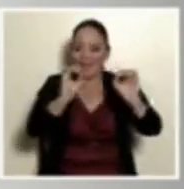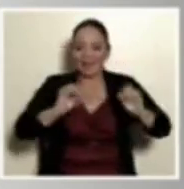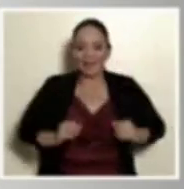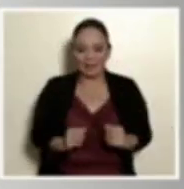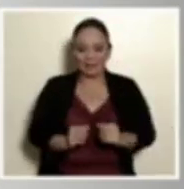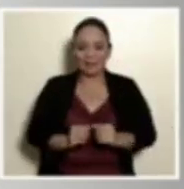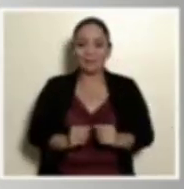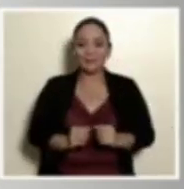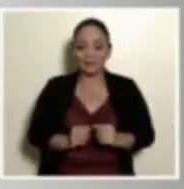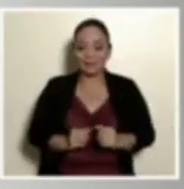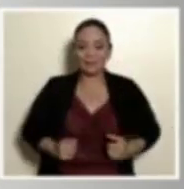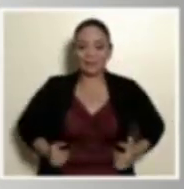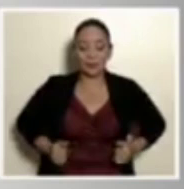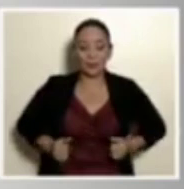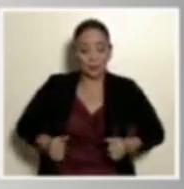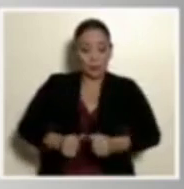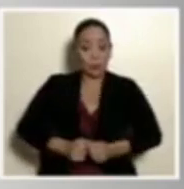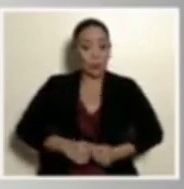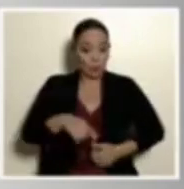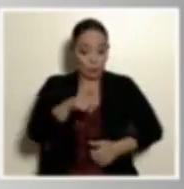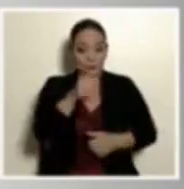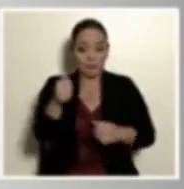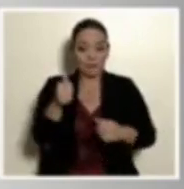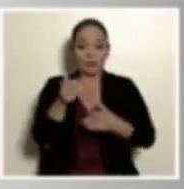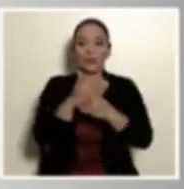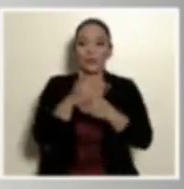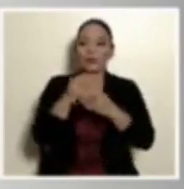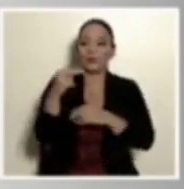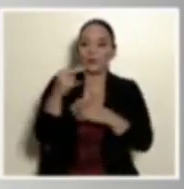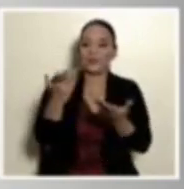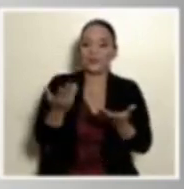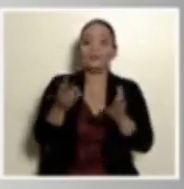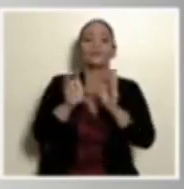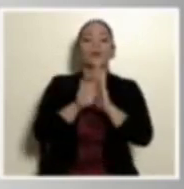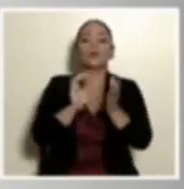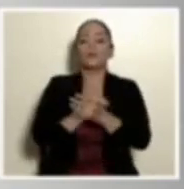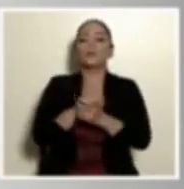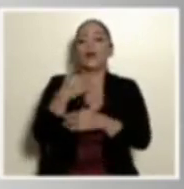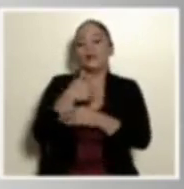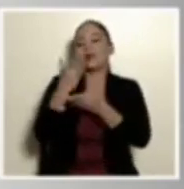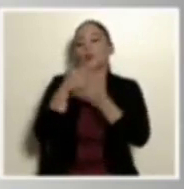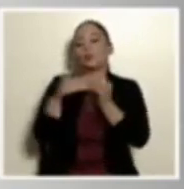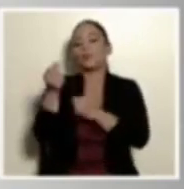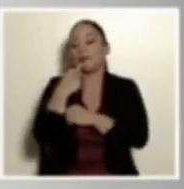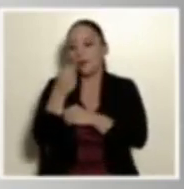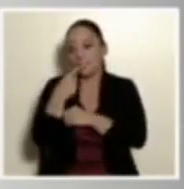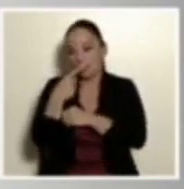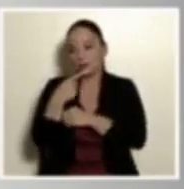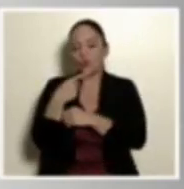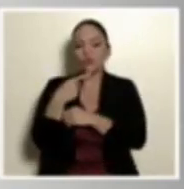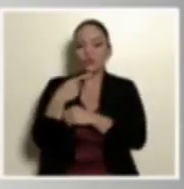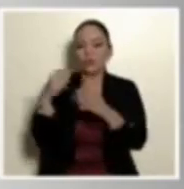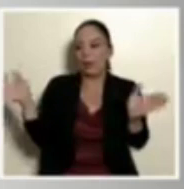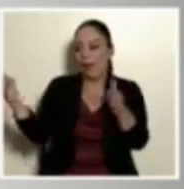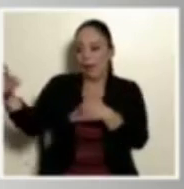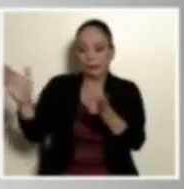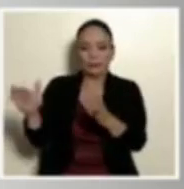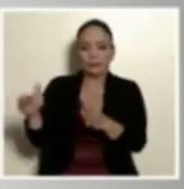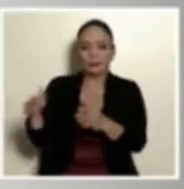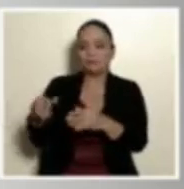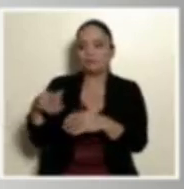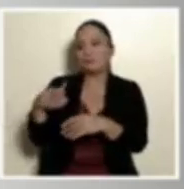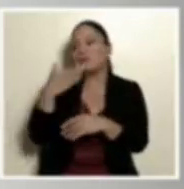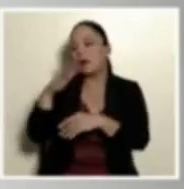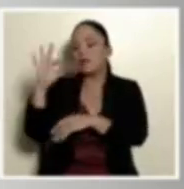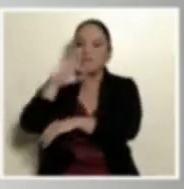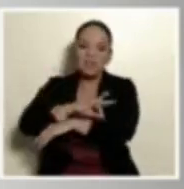ustedes mismos las comparten, de que hay medicamentos que se deterioran, hay equipos que de repente